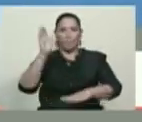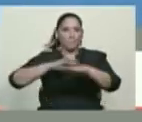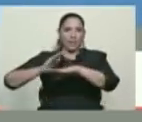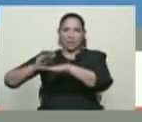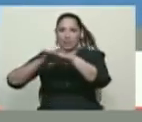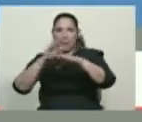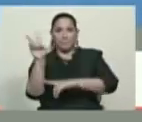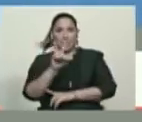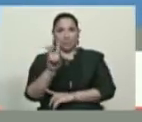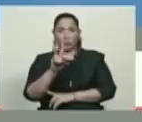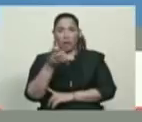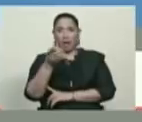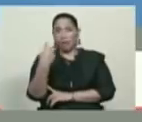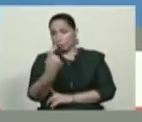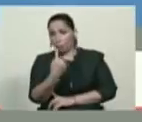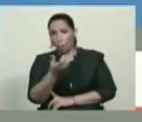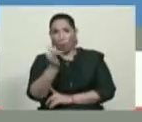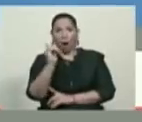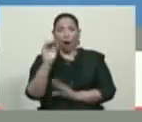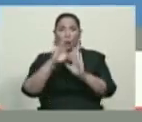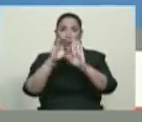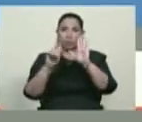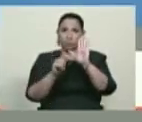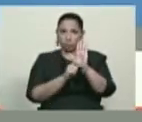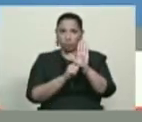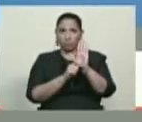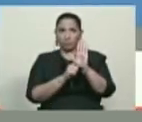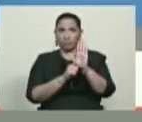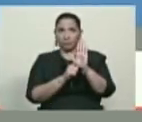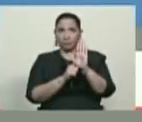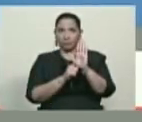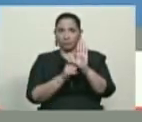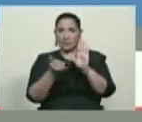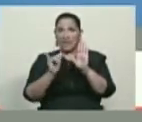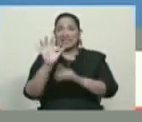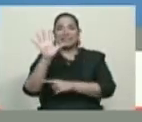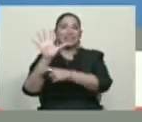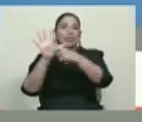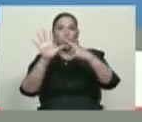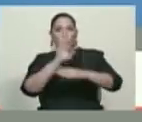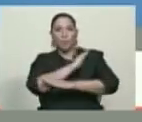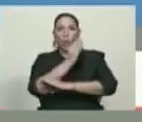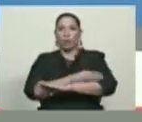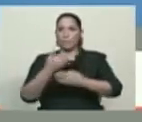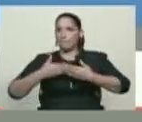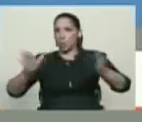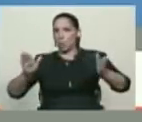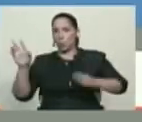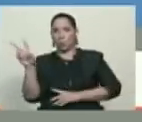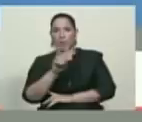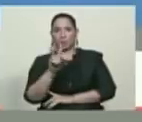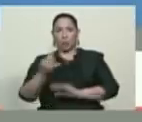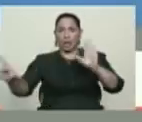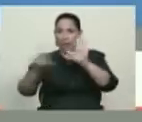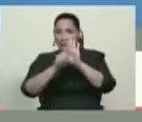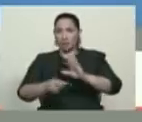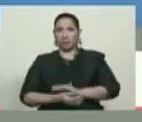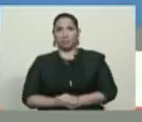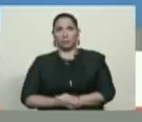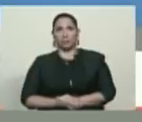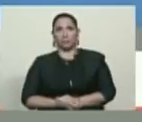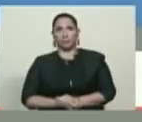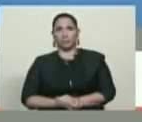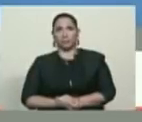Venezuela no solo hay una constitución, hay 5 poderes públicos en Venezuela, legítimos, que